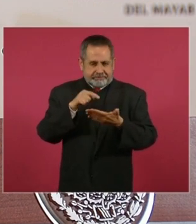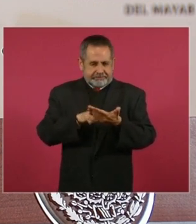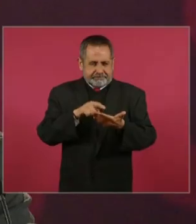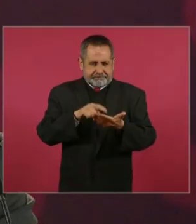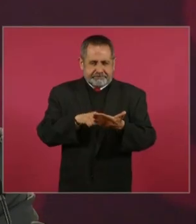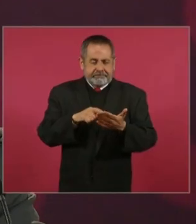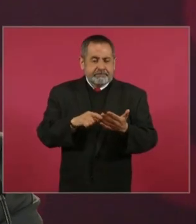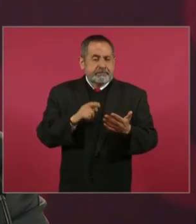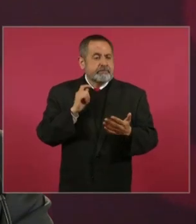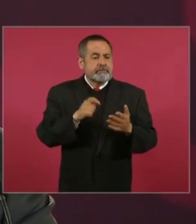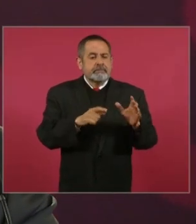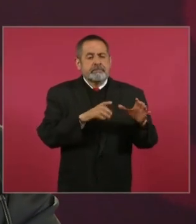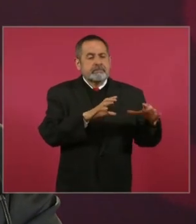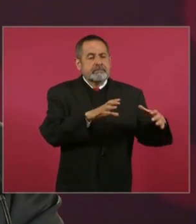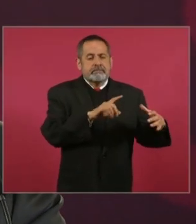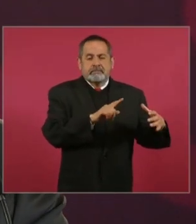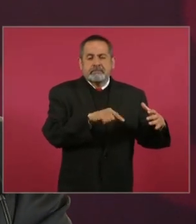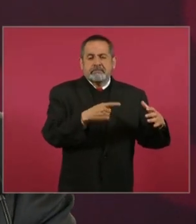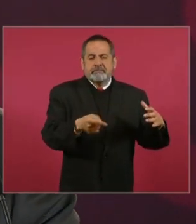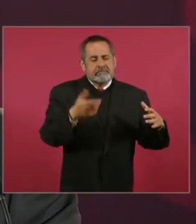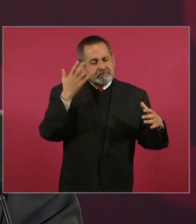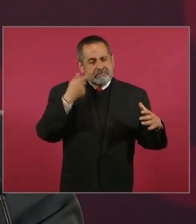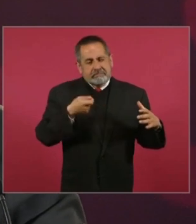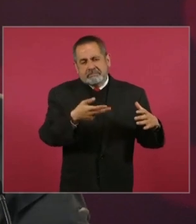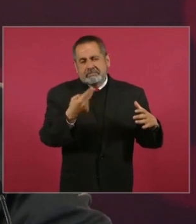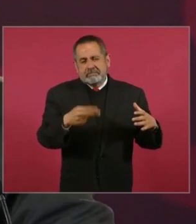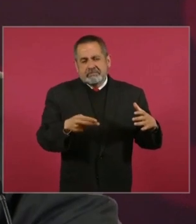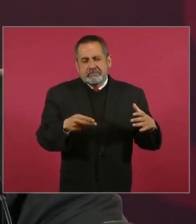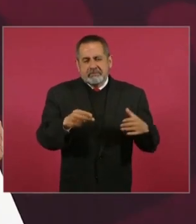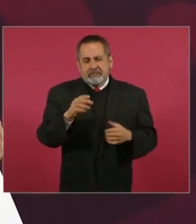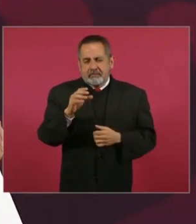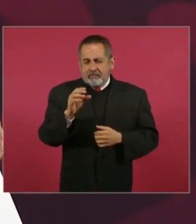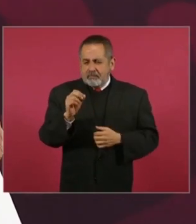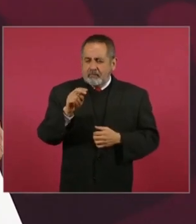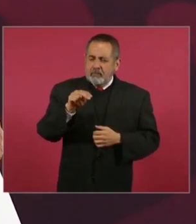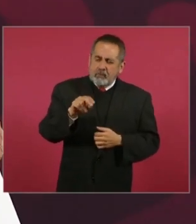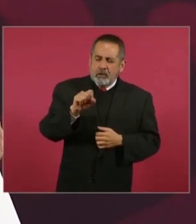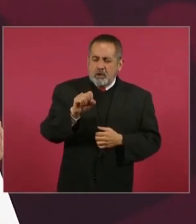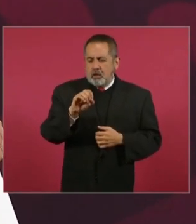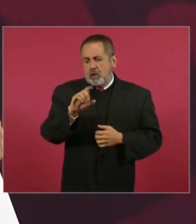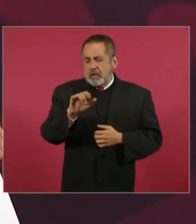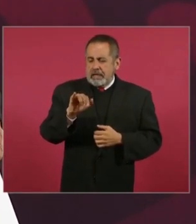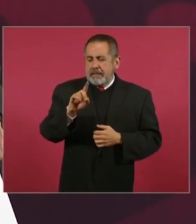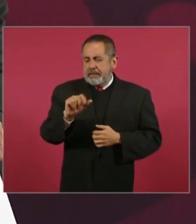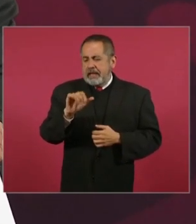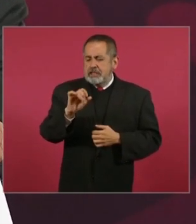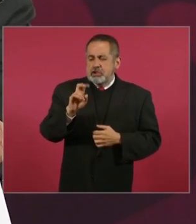este mecanismo que se llama, o le llamaban, consolidación fiscal.